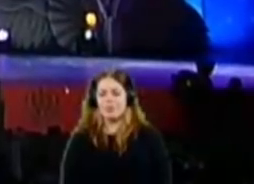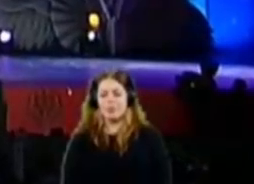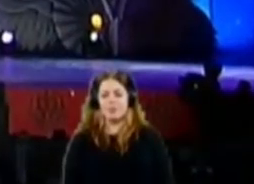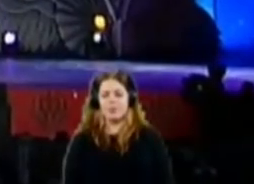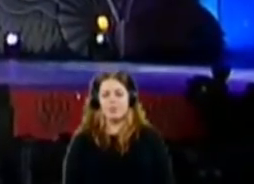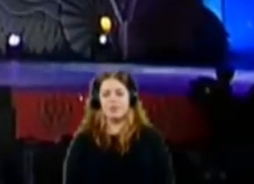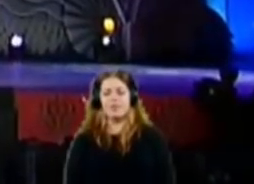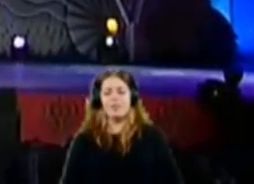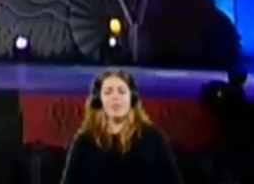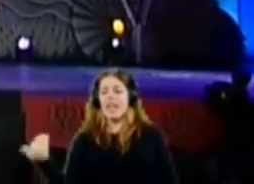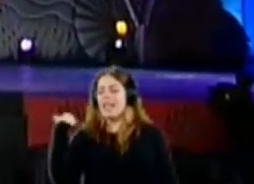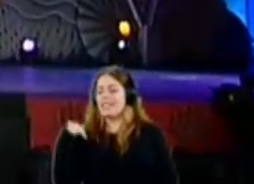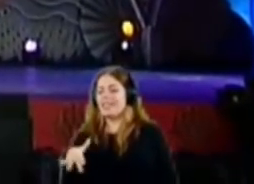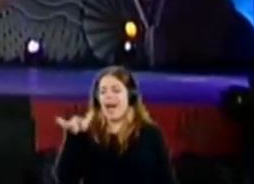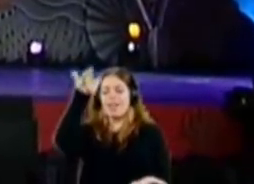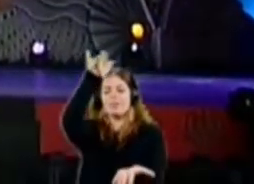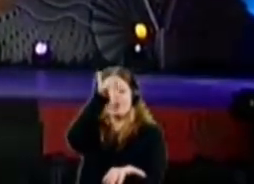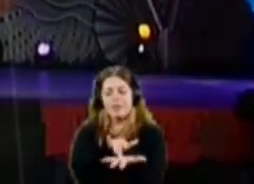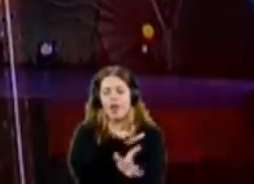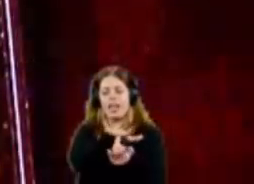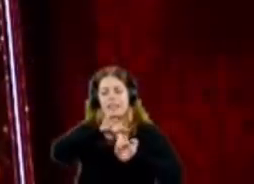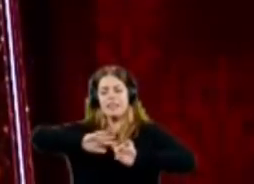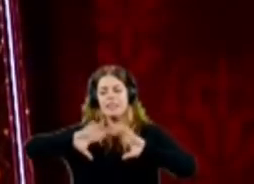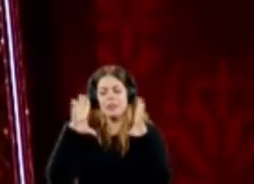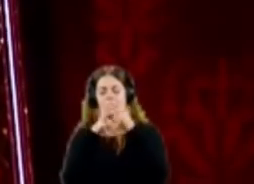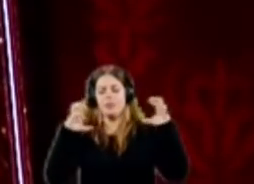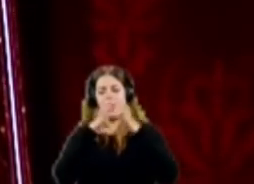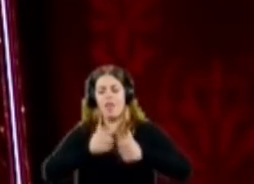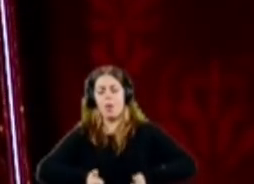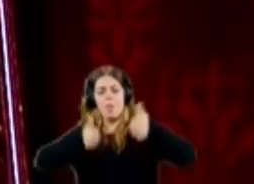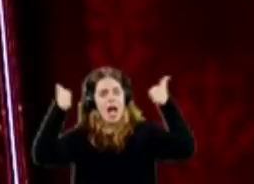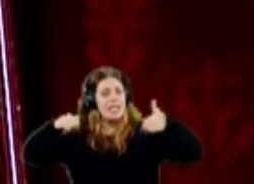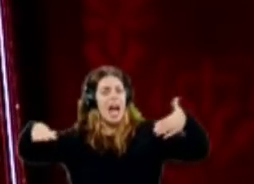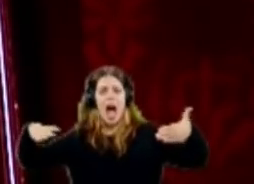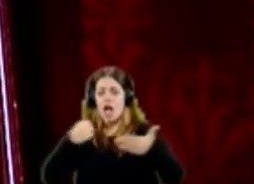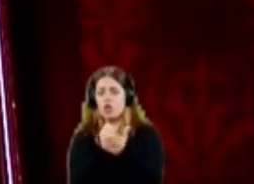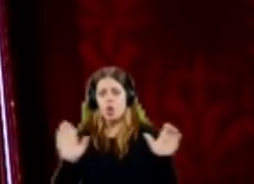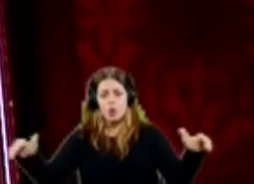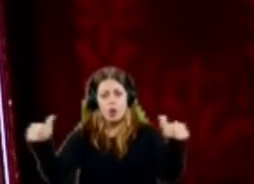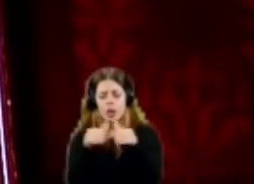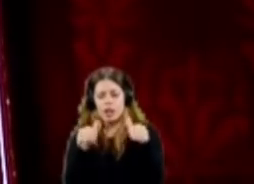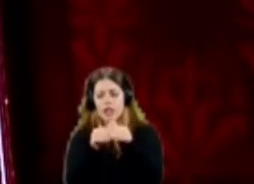Llegó el momento más esperado. ¡Suerte a todos los grupos!